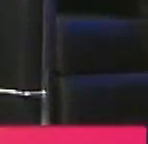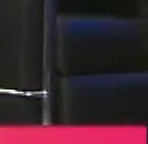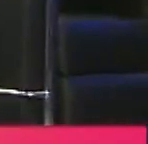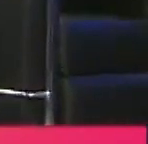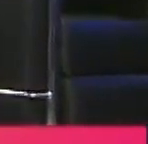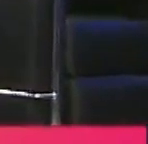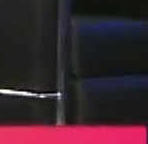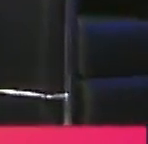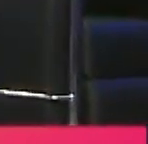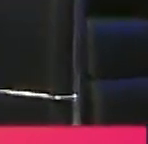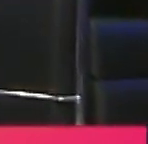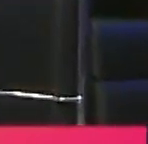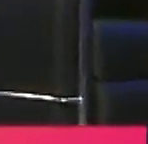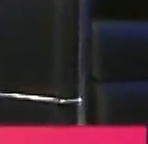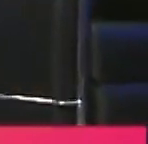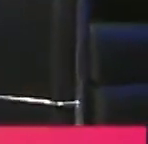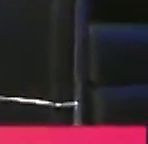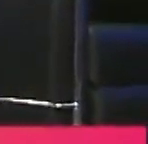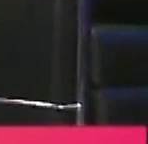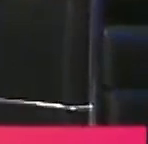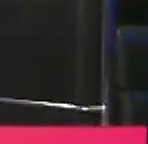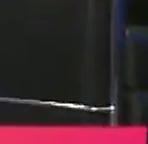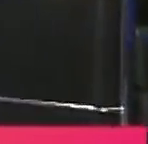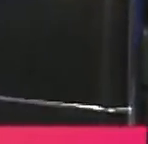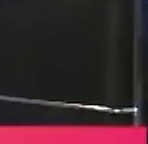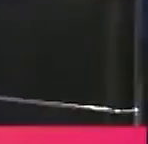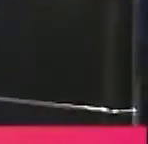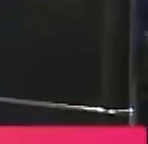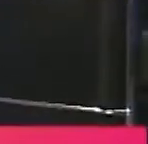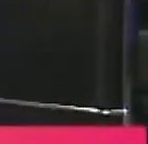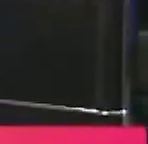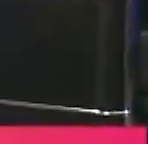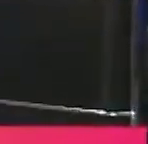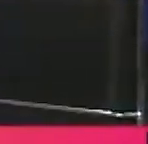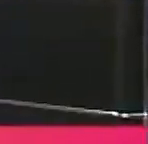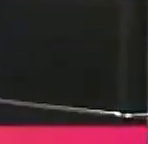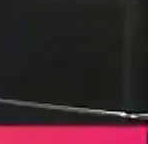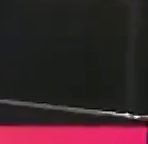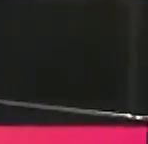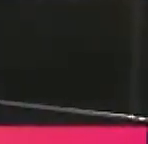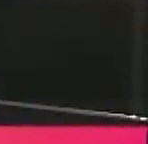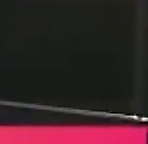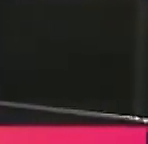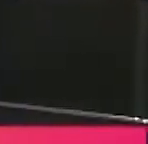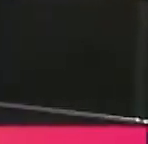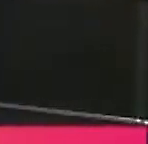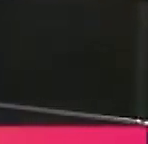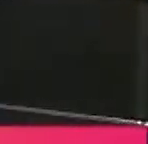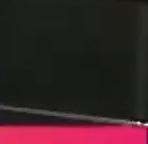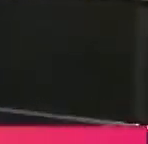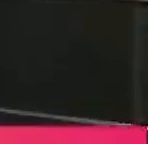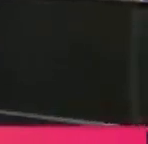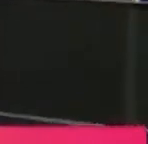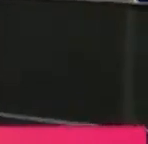punto de vista geográfico, está sobre la plataforma continental submarina. Desde el punto de vista jurídico, las Naciones Unidas, y esto